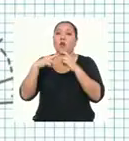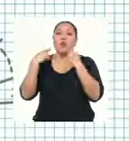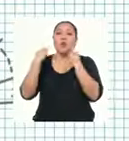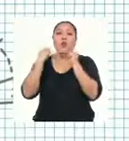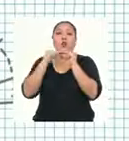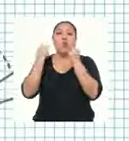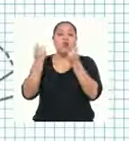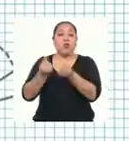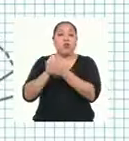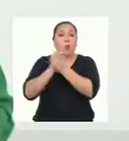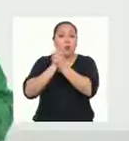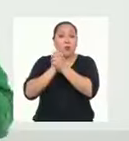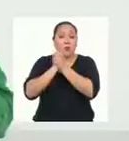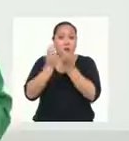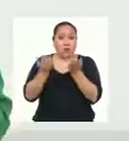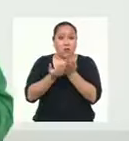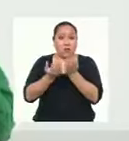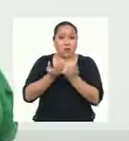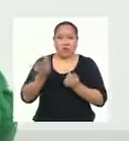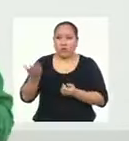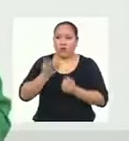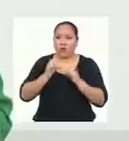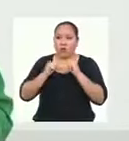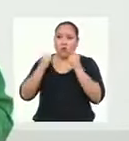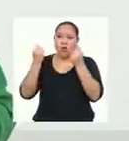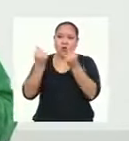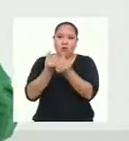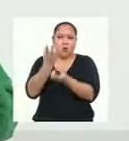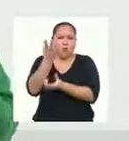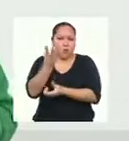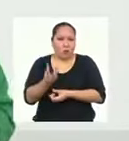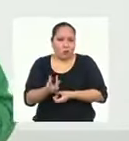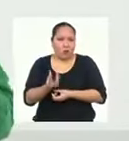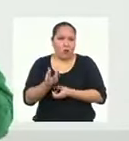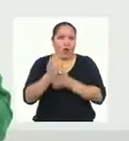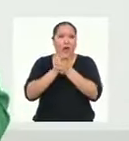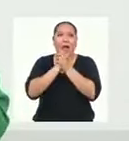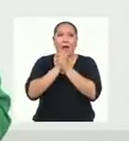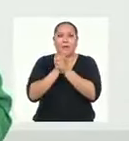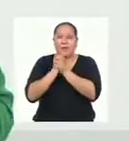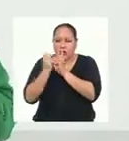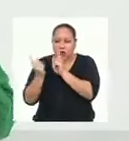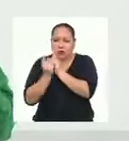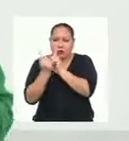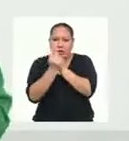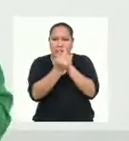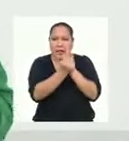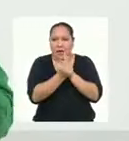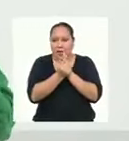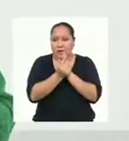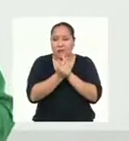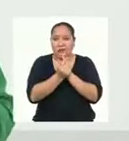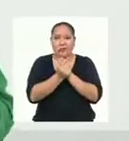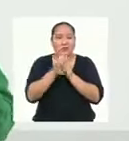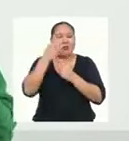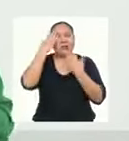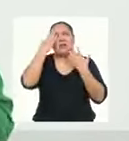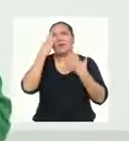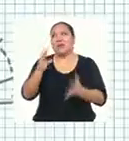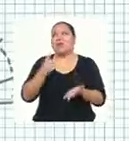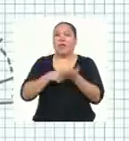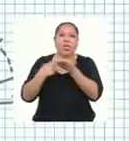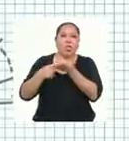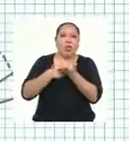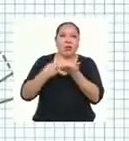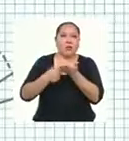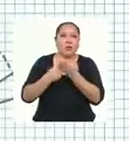grupo de amigos del colegio. Éramos un grupo reducido, los amigos más cercanos, y no sabes la discusión que se